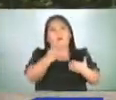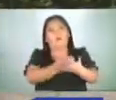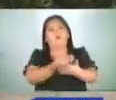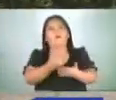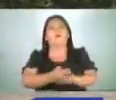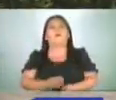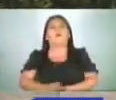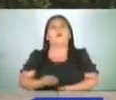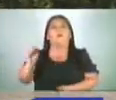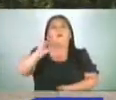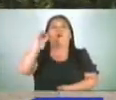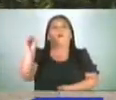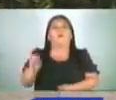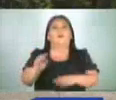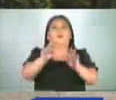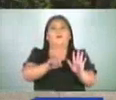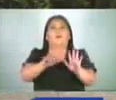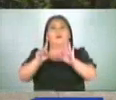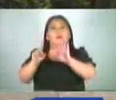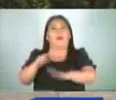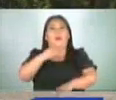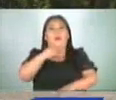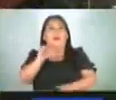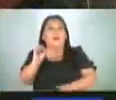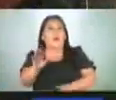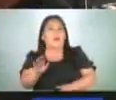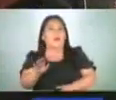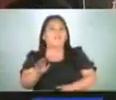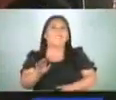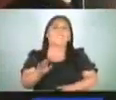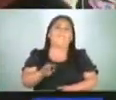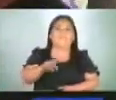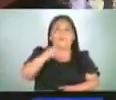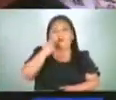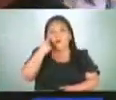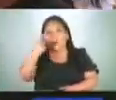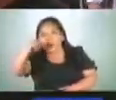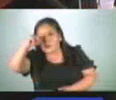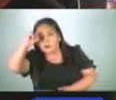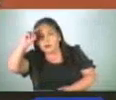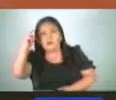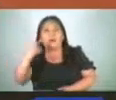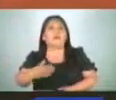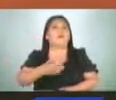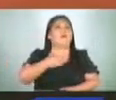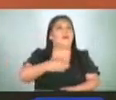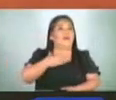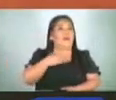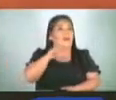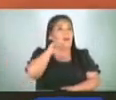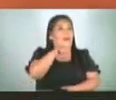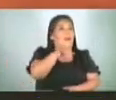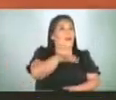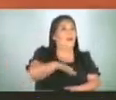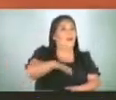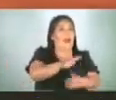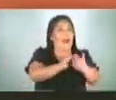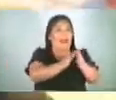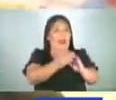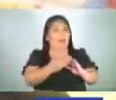del 66% sostiene que es difícil encontrar una oportunidad de empleo en su municipio de